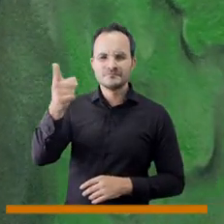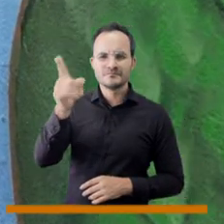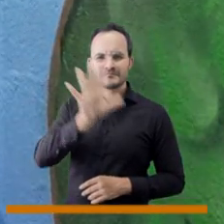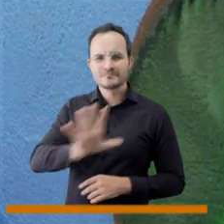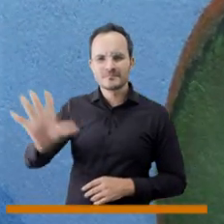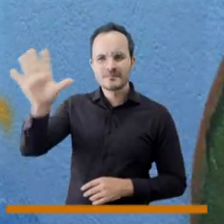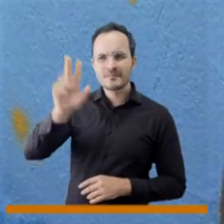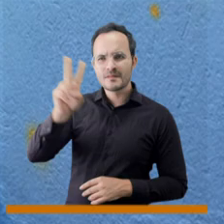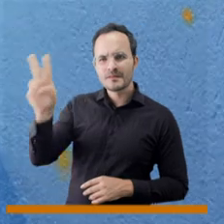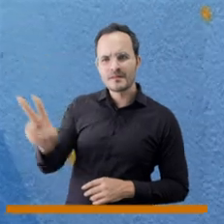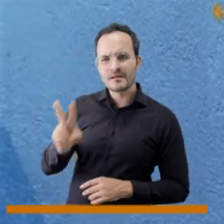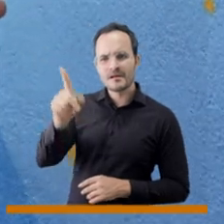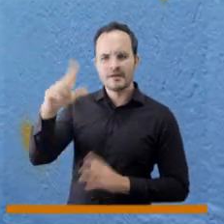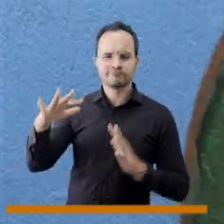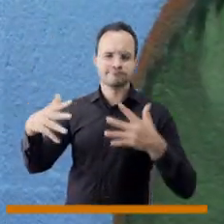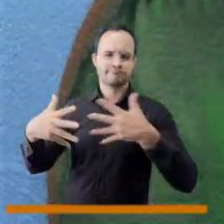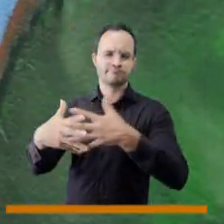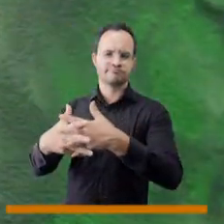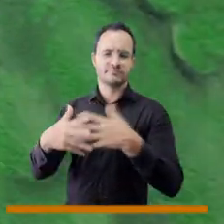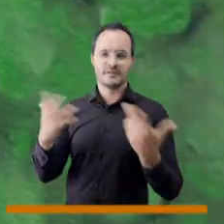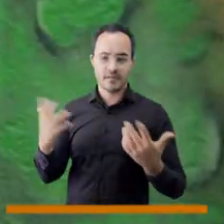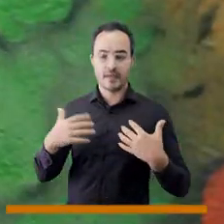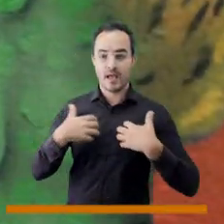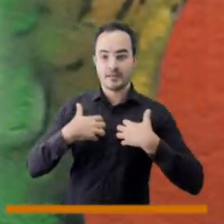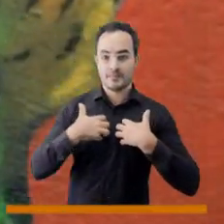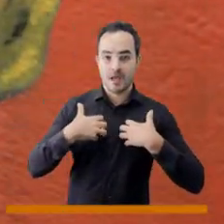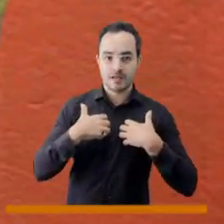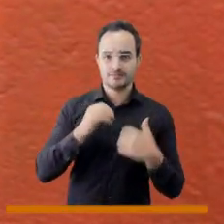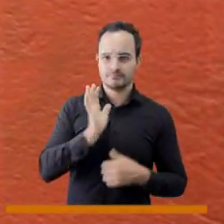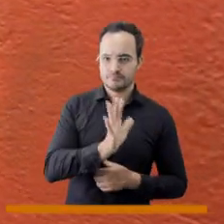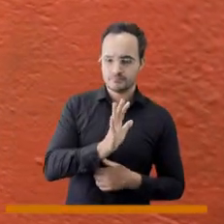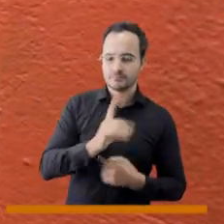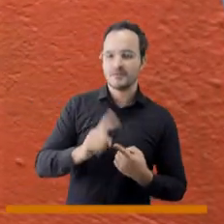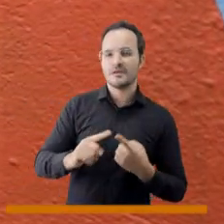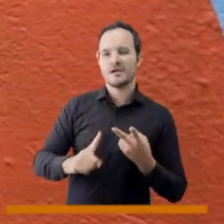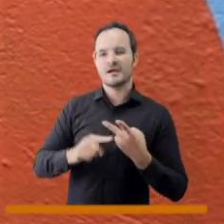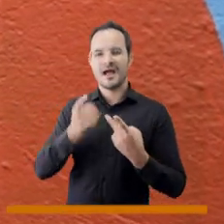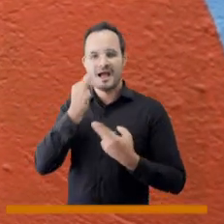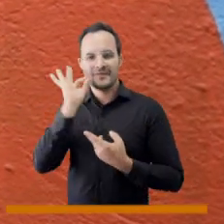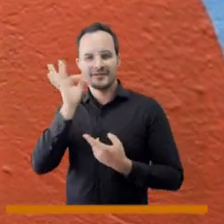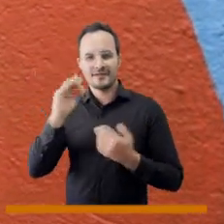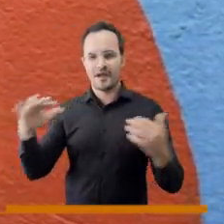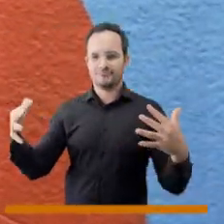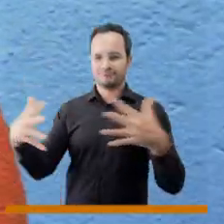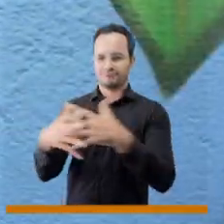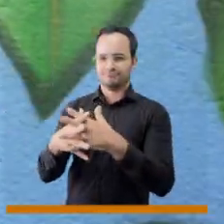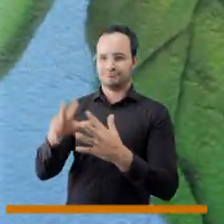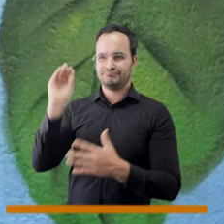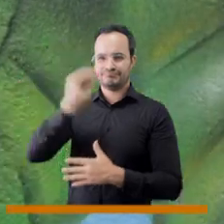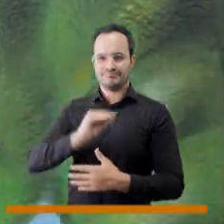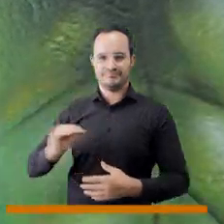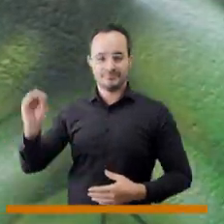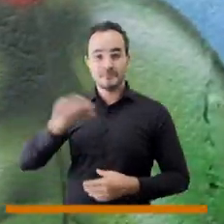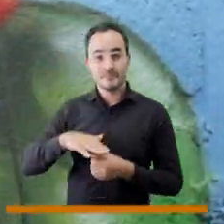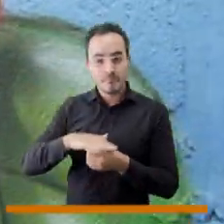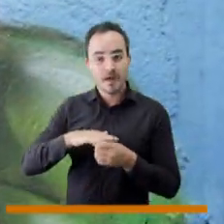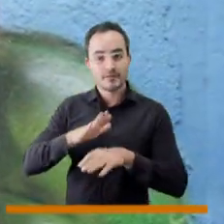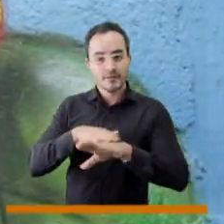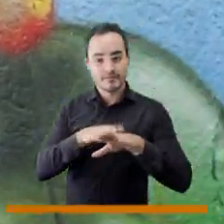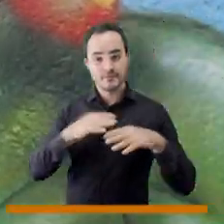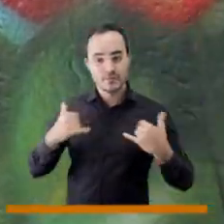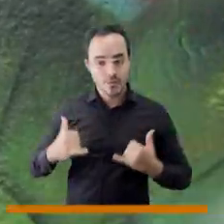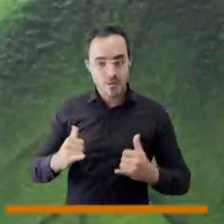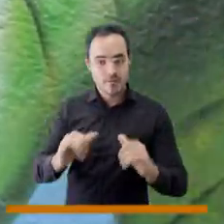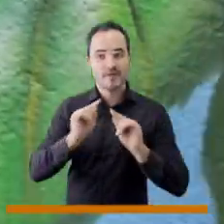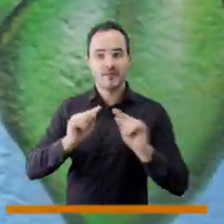ver aquí se combina mucho la fauna pues, de los animales, tanto como el café. Todavía acá